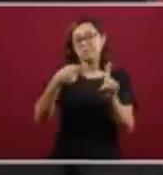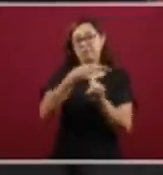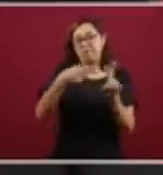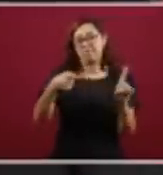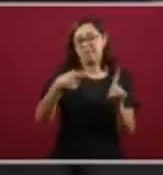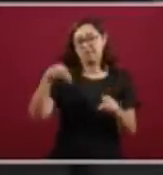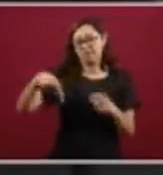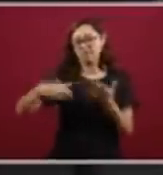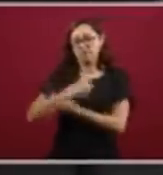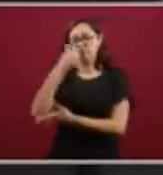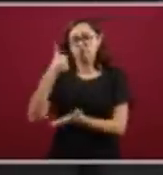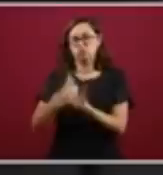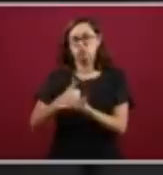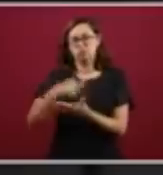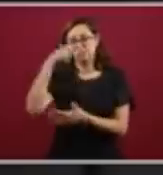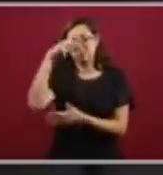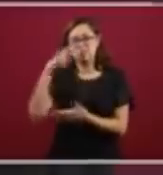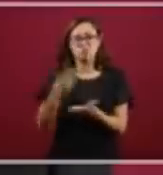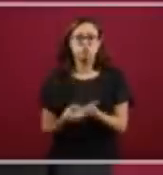México.